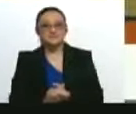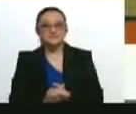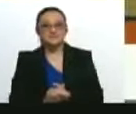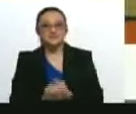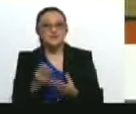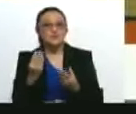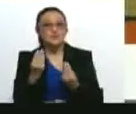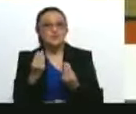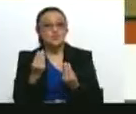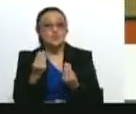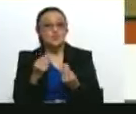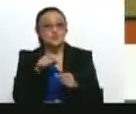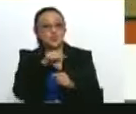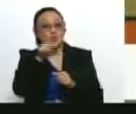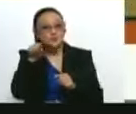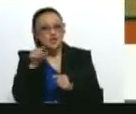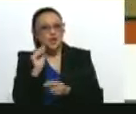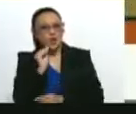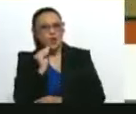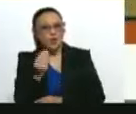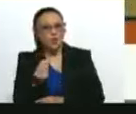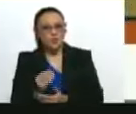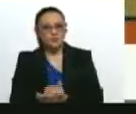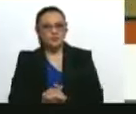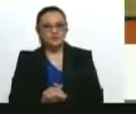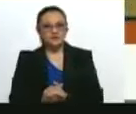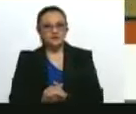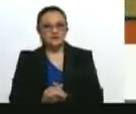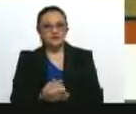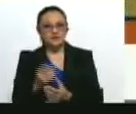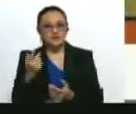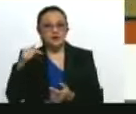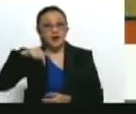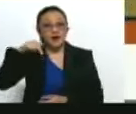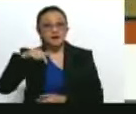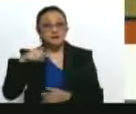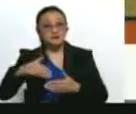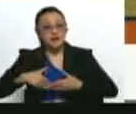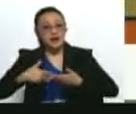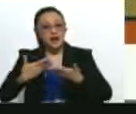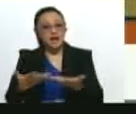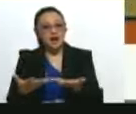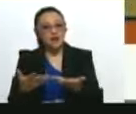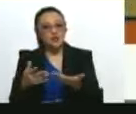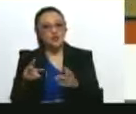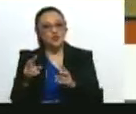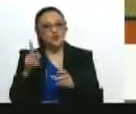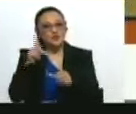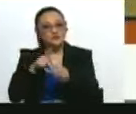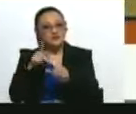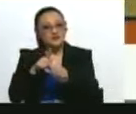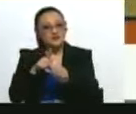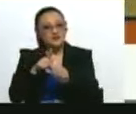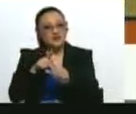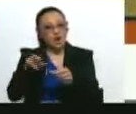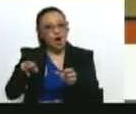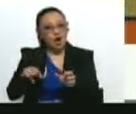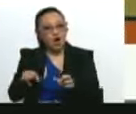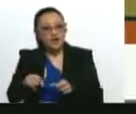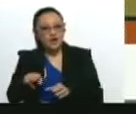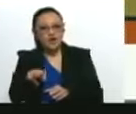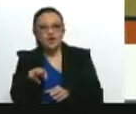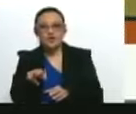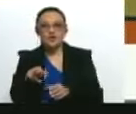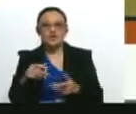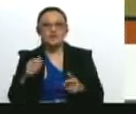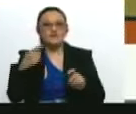Muchos de ustedes son muy jóvenes, pero aquí regalaron la faja petrolífera del Orinoco y la vendieron a